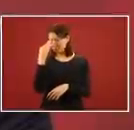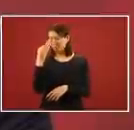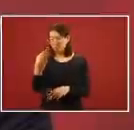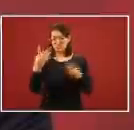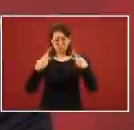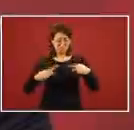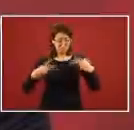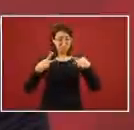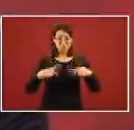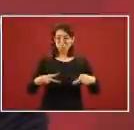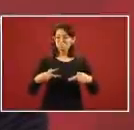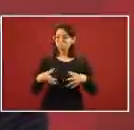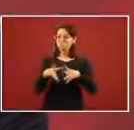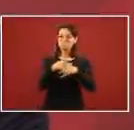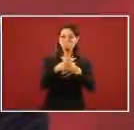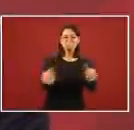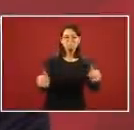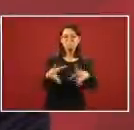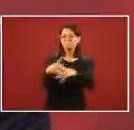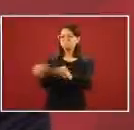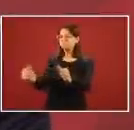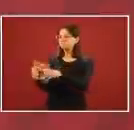un régimen que